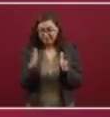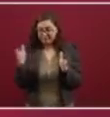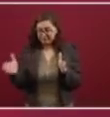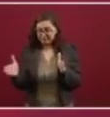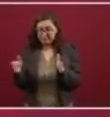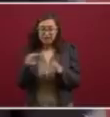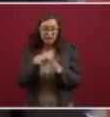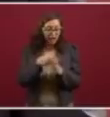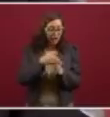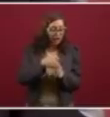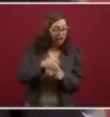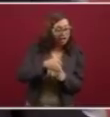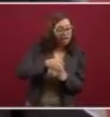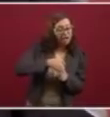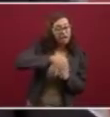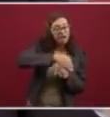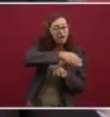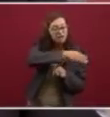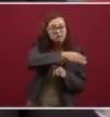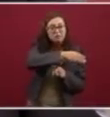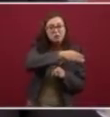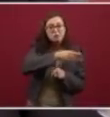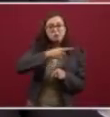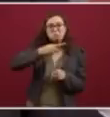éramos autosuficientes en fertilizantes.